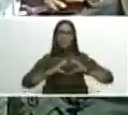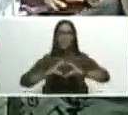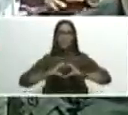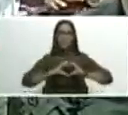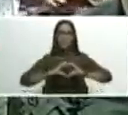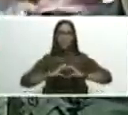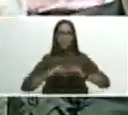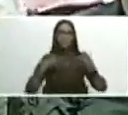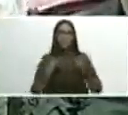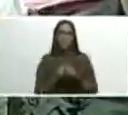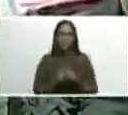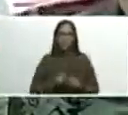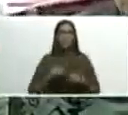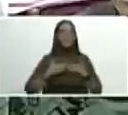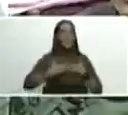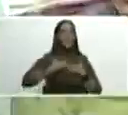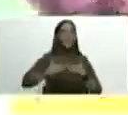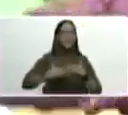Juntos por cada latido.